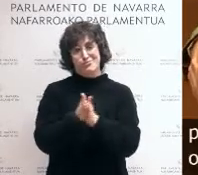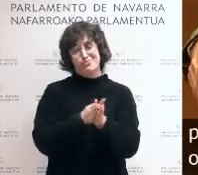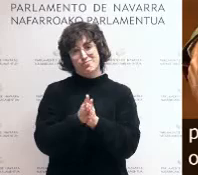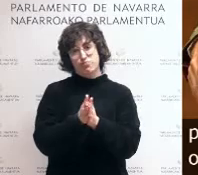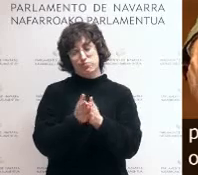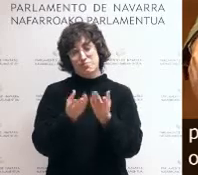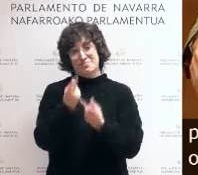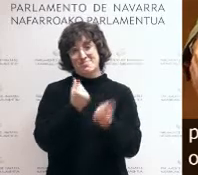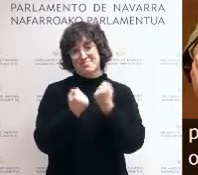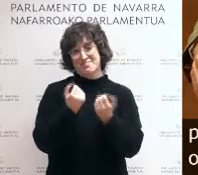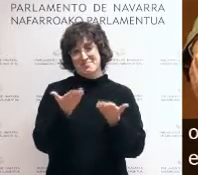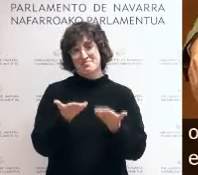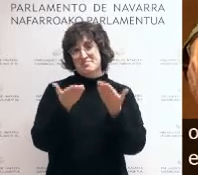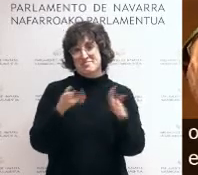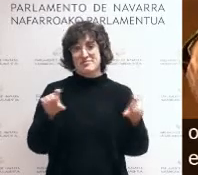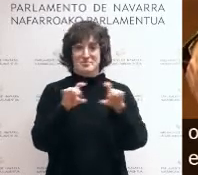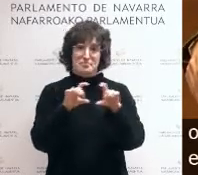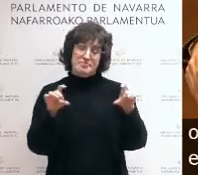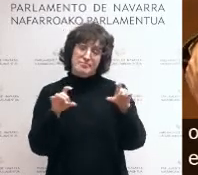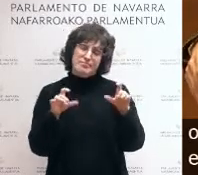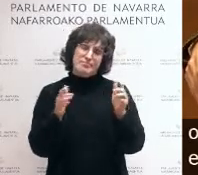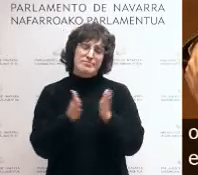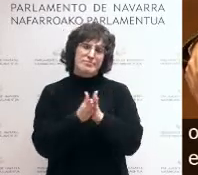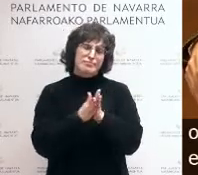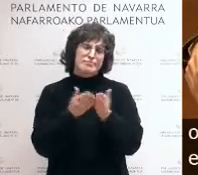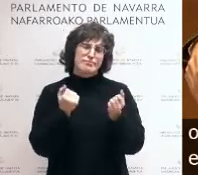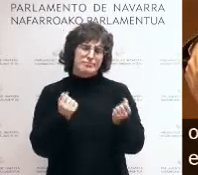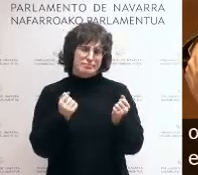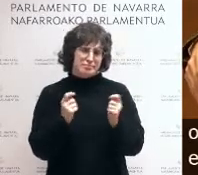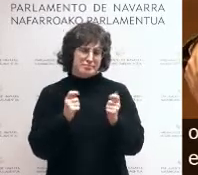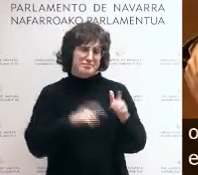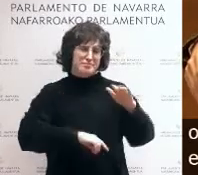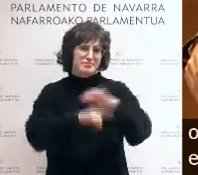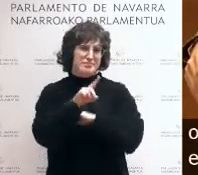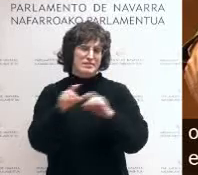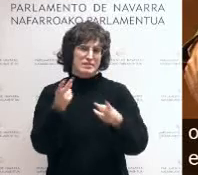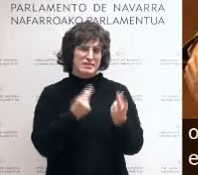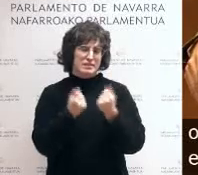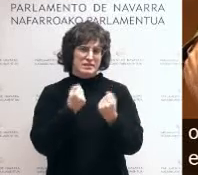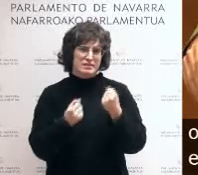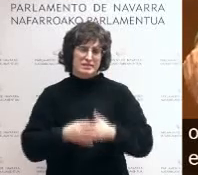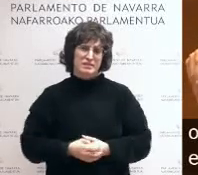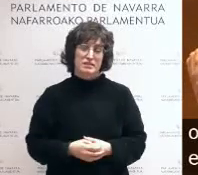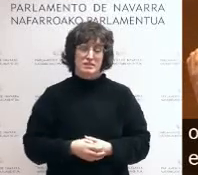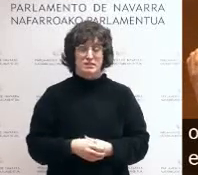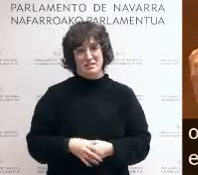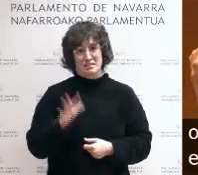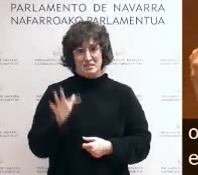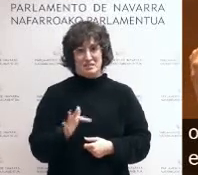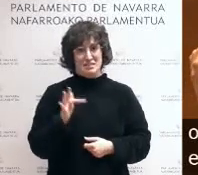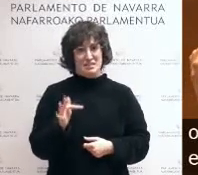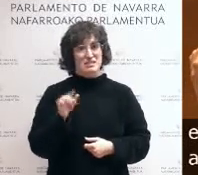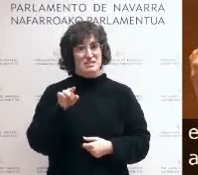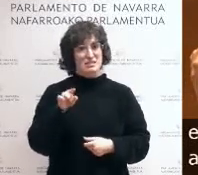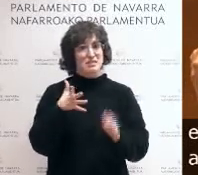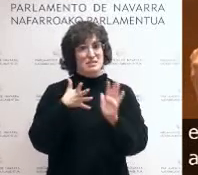empresas, para potenciar y asegurar el desarrollo económico y además representa la propia